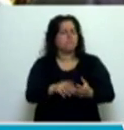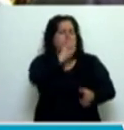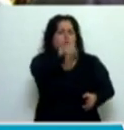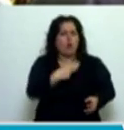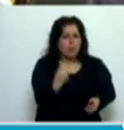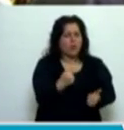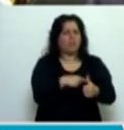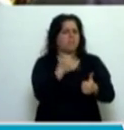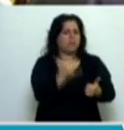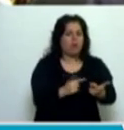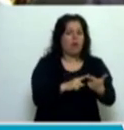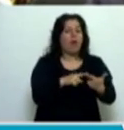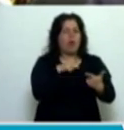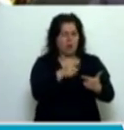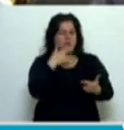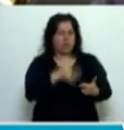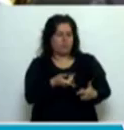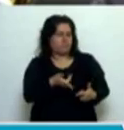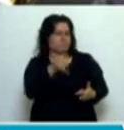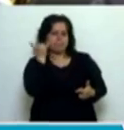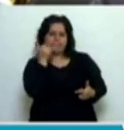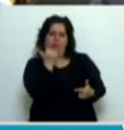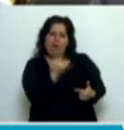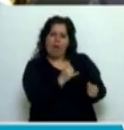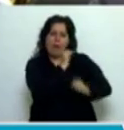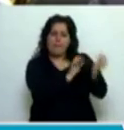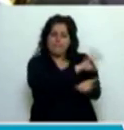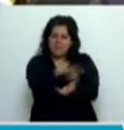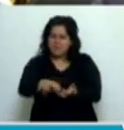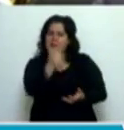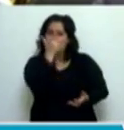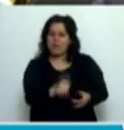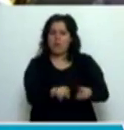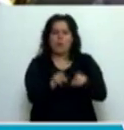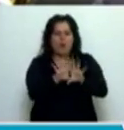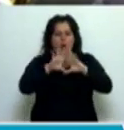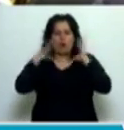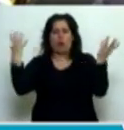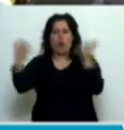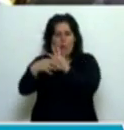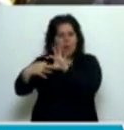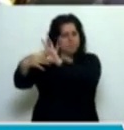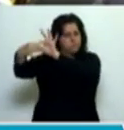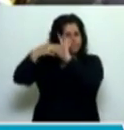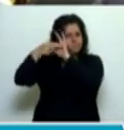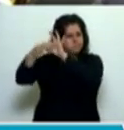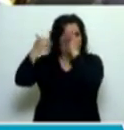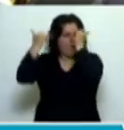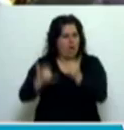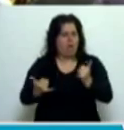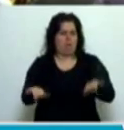va a ver que son empresas que tienen plantas ubicadas en la red global.